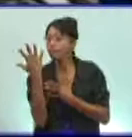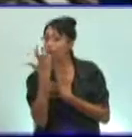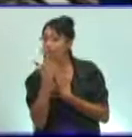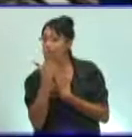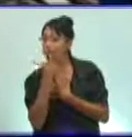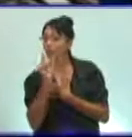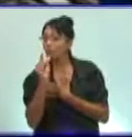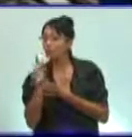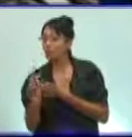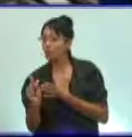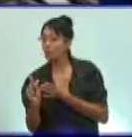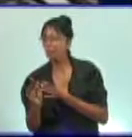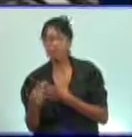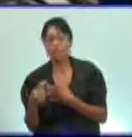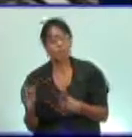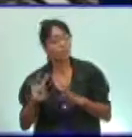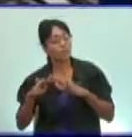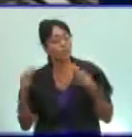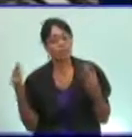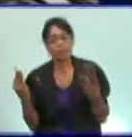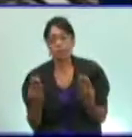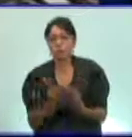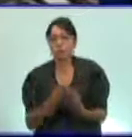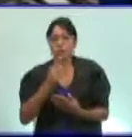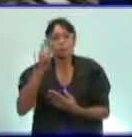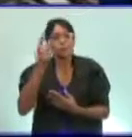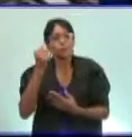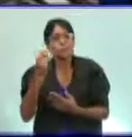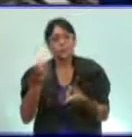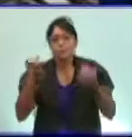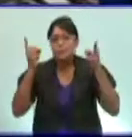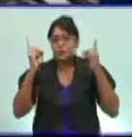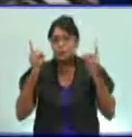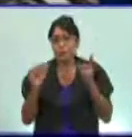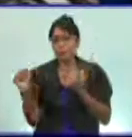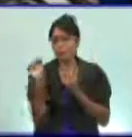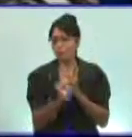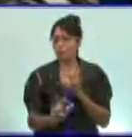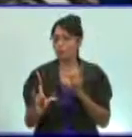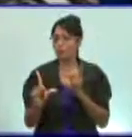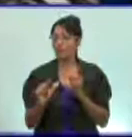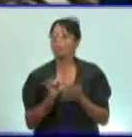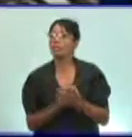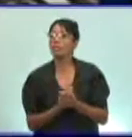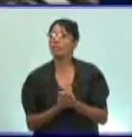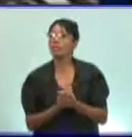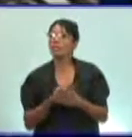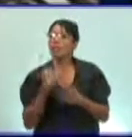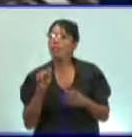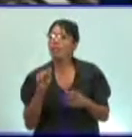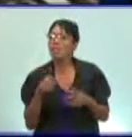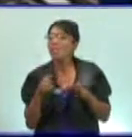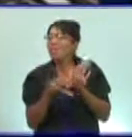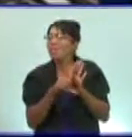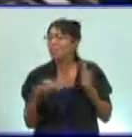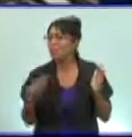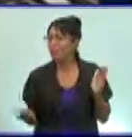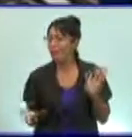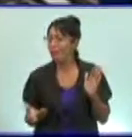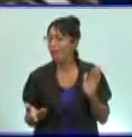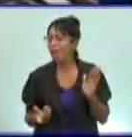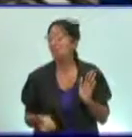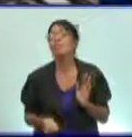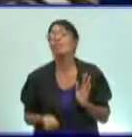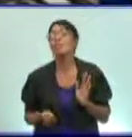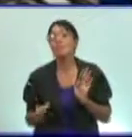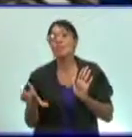la vida económica, política y social. Y entonces, ¿qué ley ustedes creen que se pone de manifiesto? La ley de